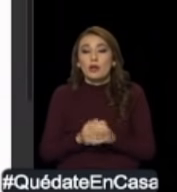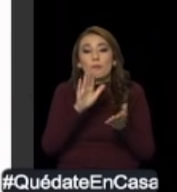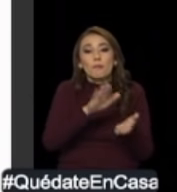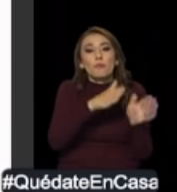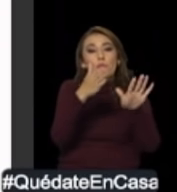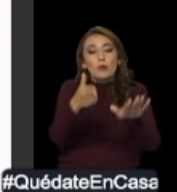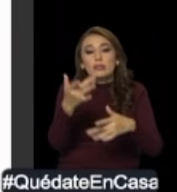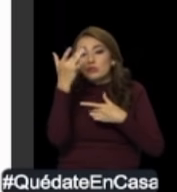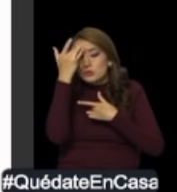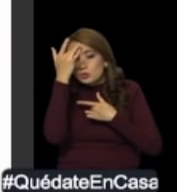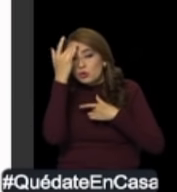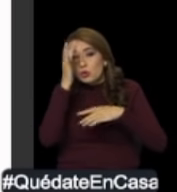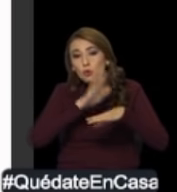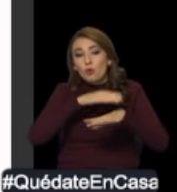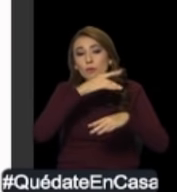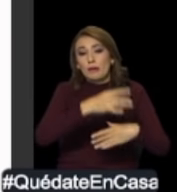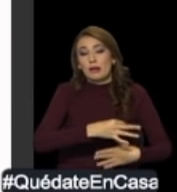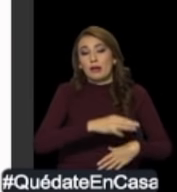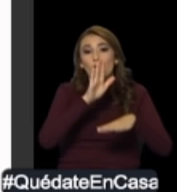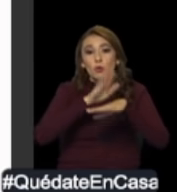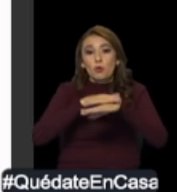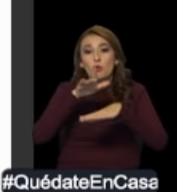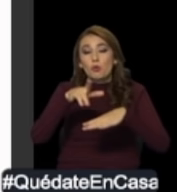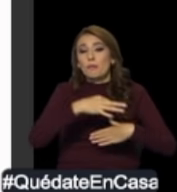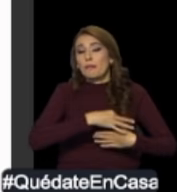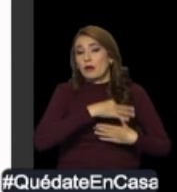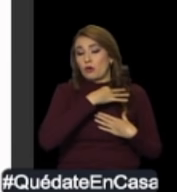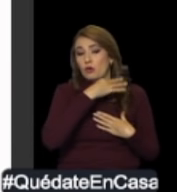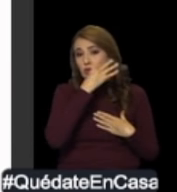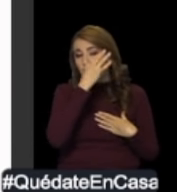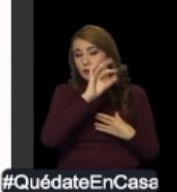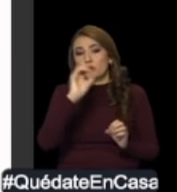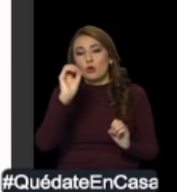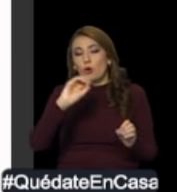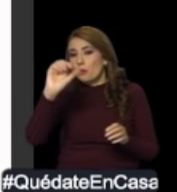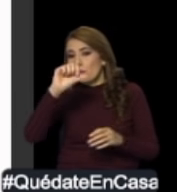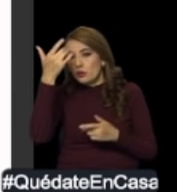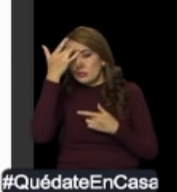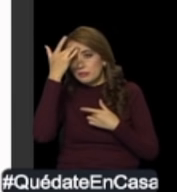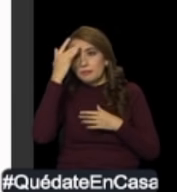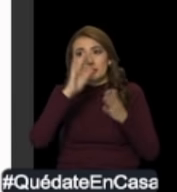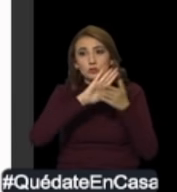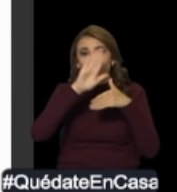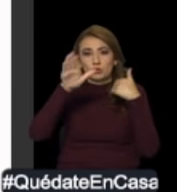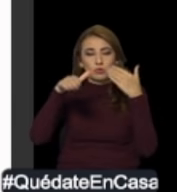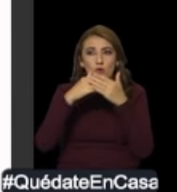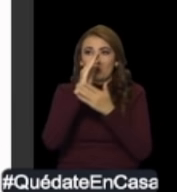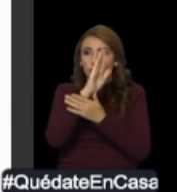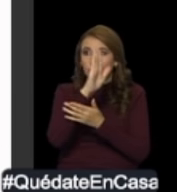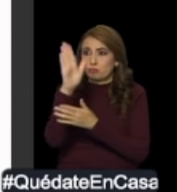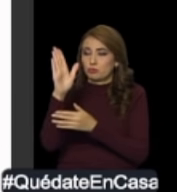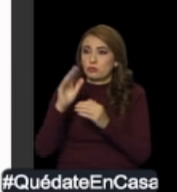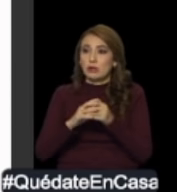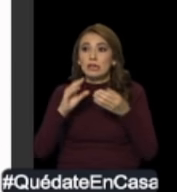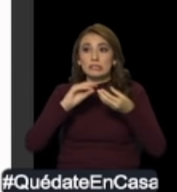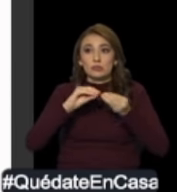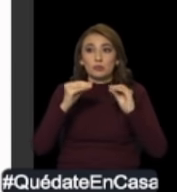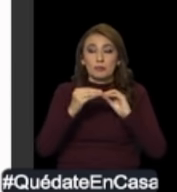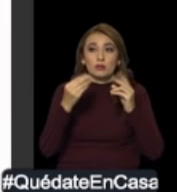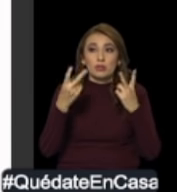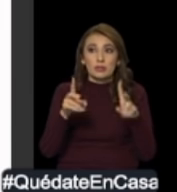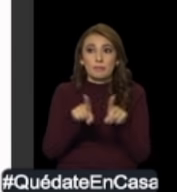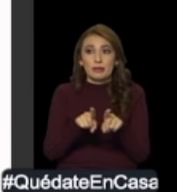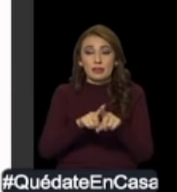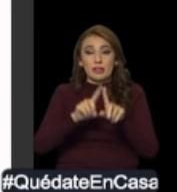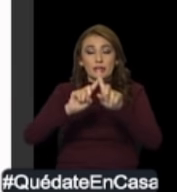Y ustedes ven aquí cómo varía considerablemente comparando con las dos presentaciones anteriores el número de casos por